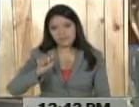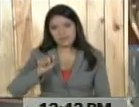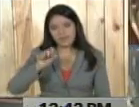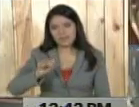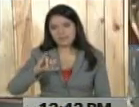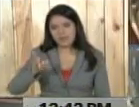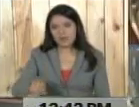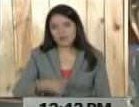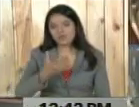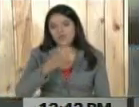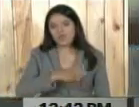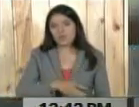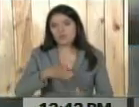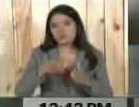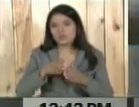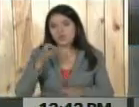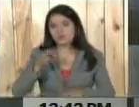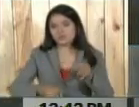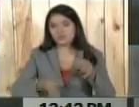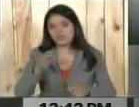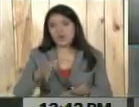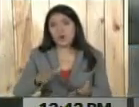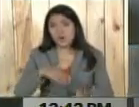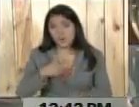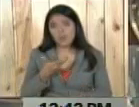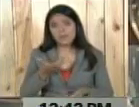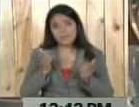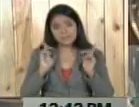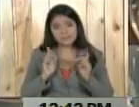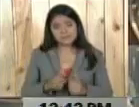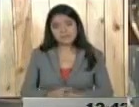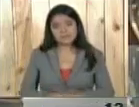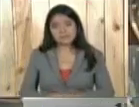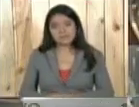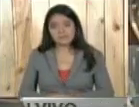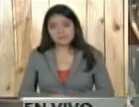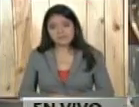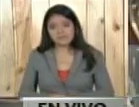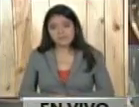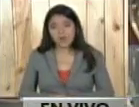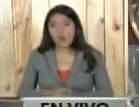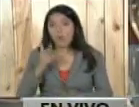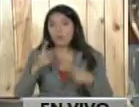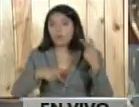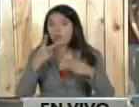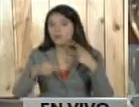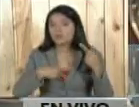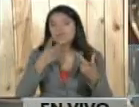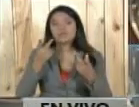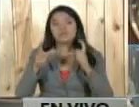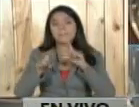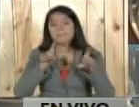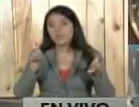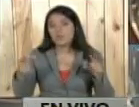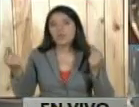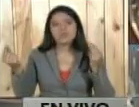Consejo Moral Republicano, nos pueden permitir ir a un proceso de consultas, de